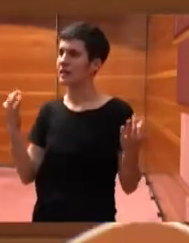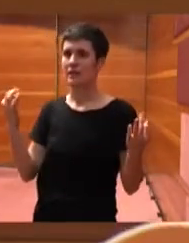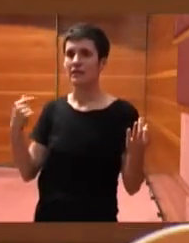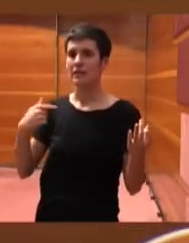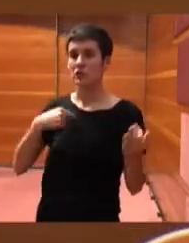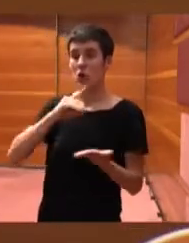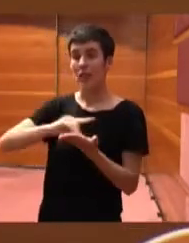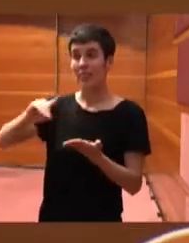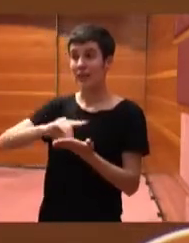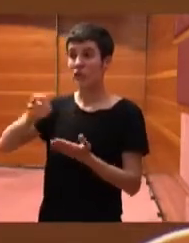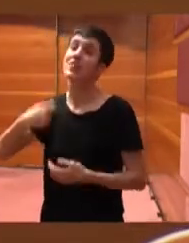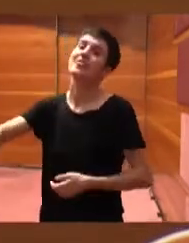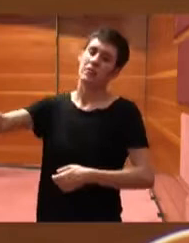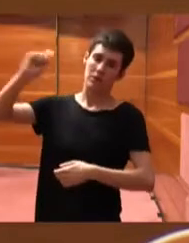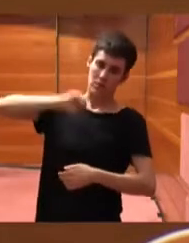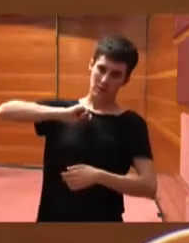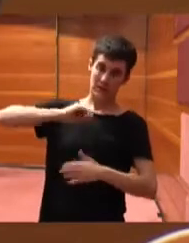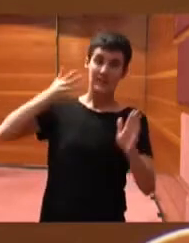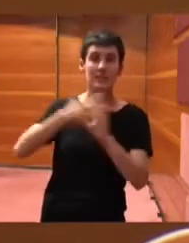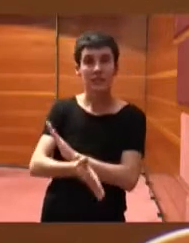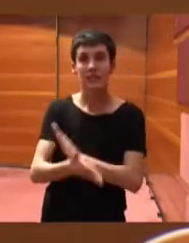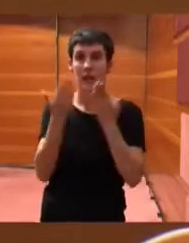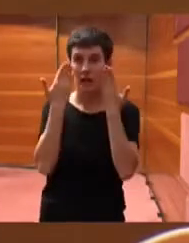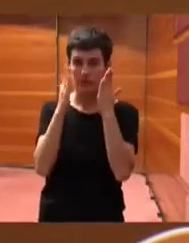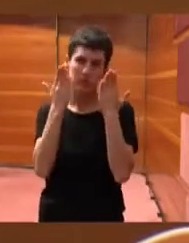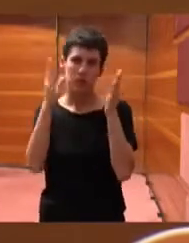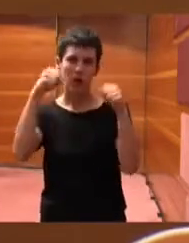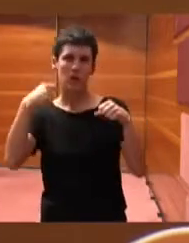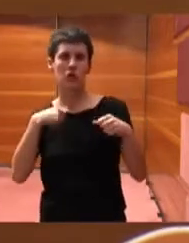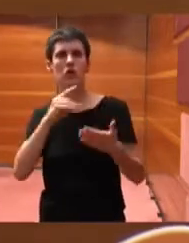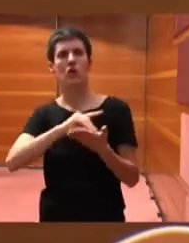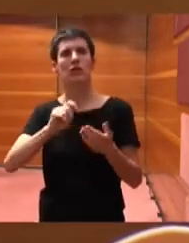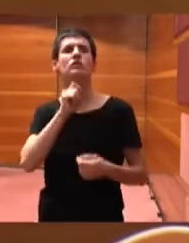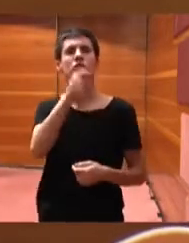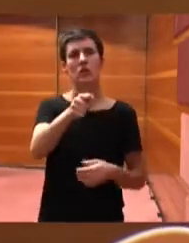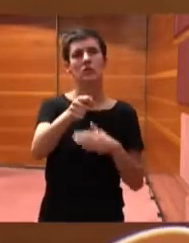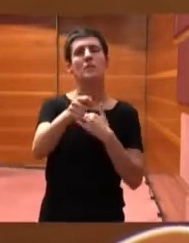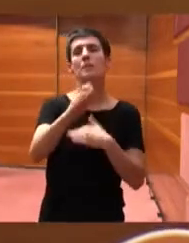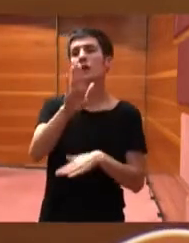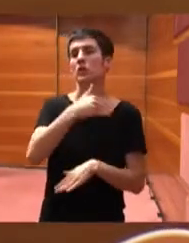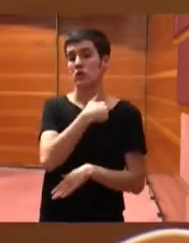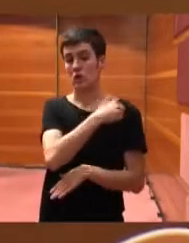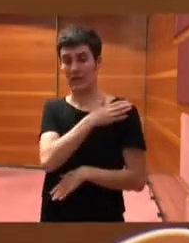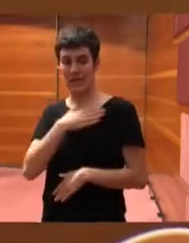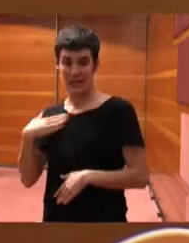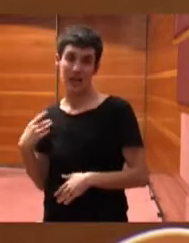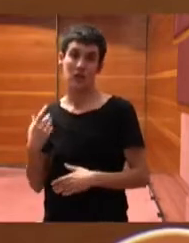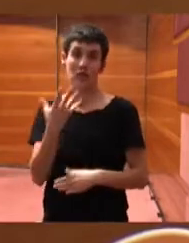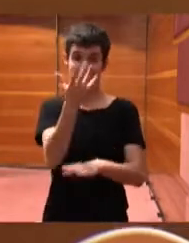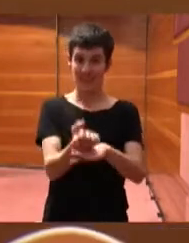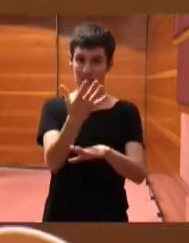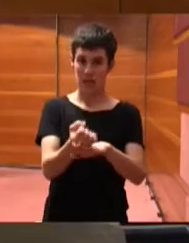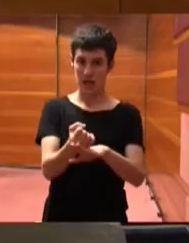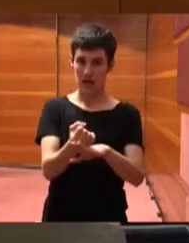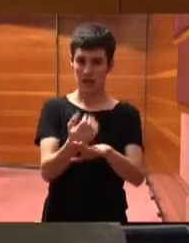mis datos. Es decir, ok, Facebook, yo te doy mis datos, pero yo me los quiero descargar en un formato reutilizable para hacerme mis datos